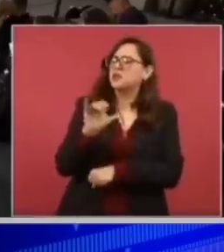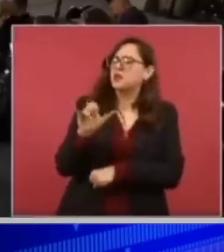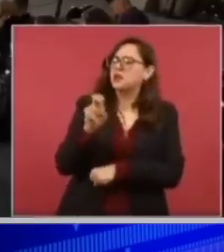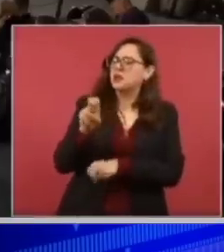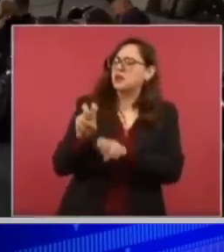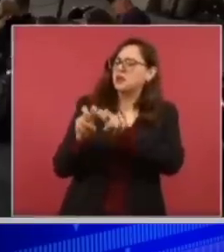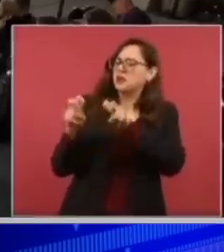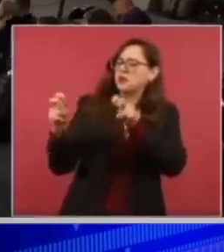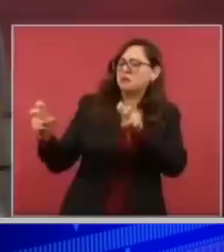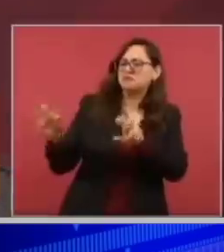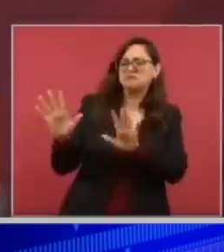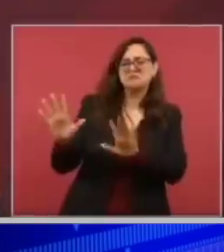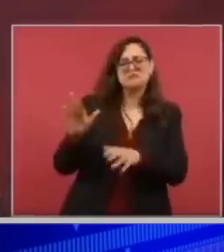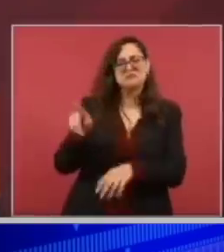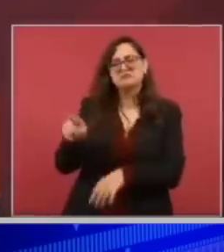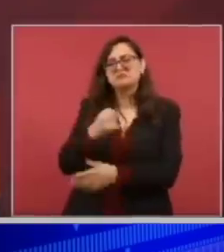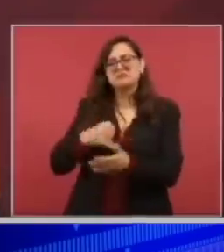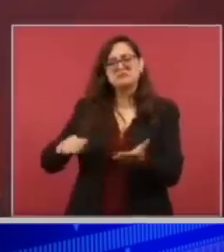ministros